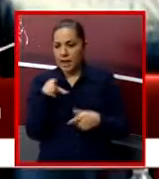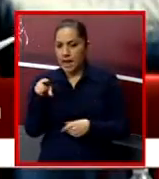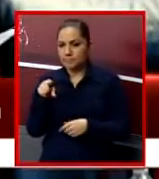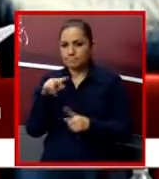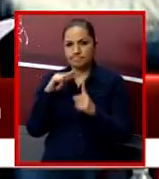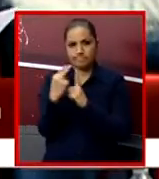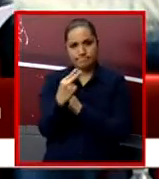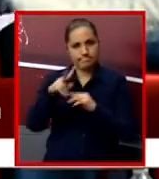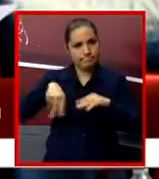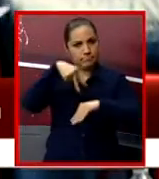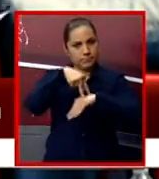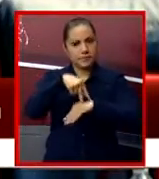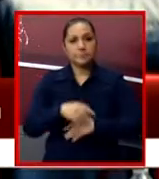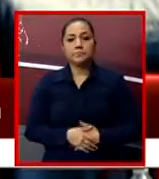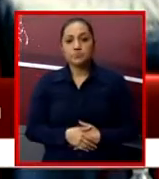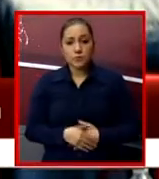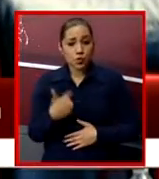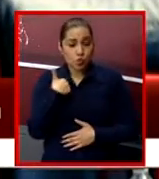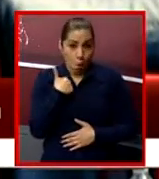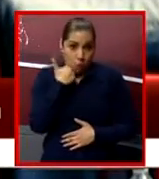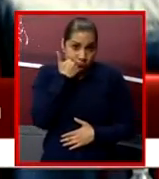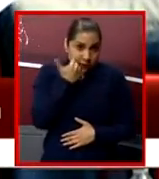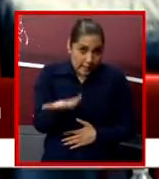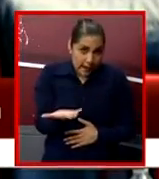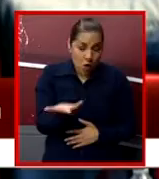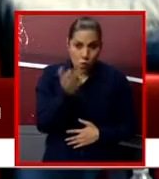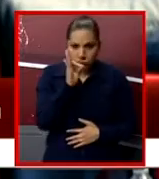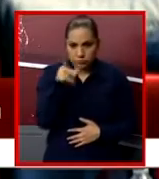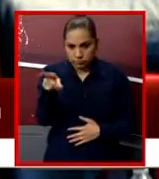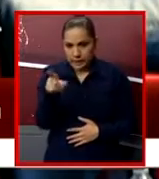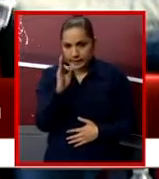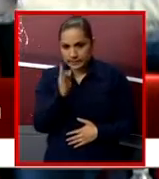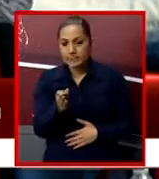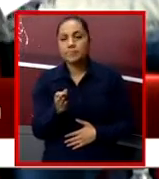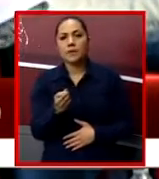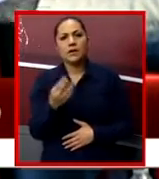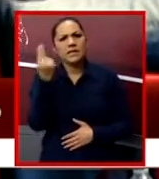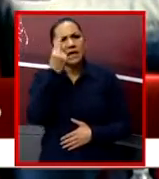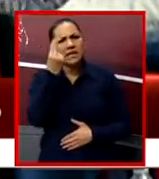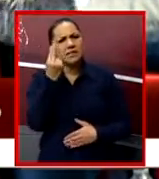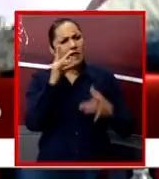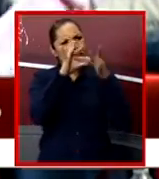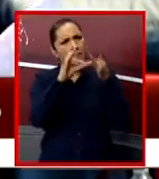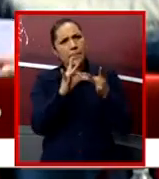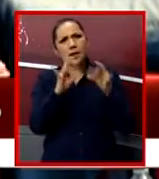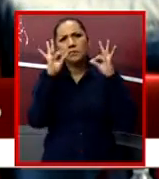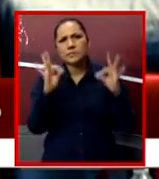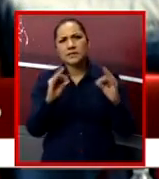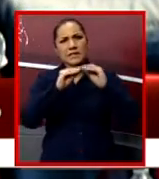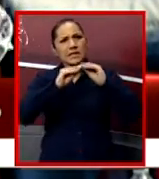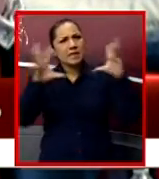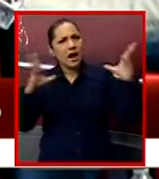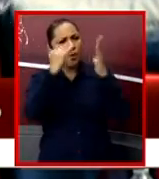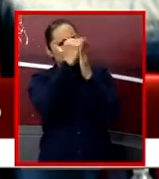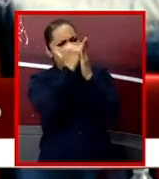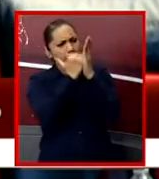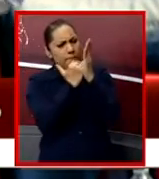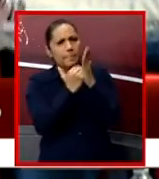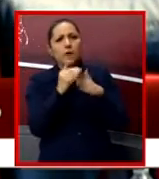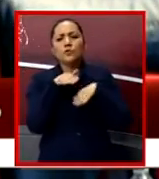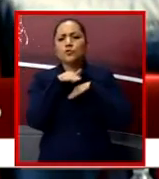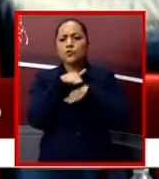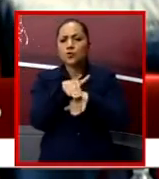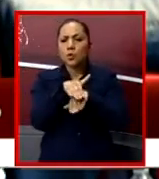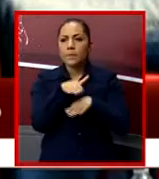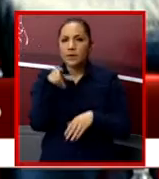mí me gustaría, si usted tiene a bien, el que se pudiera desglosar independientemente de la generalidad del punto,